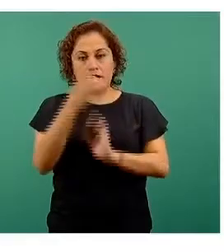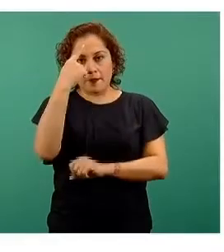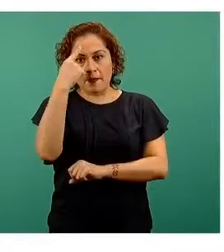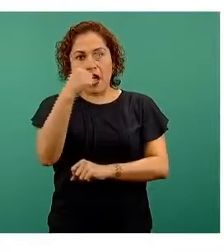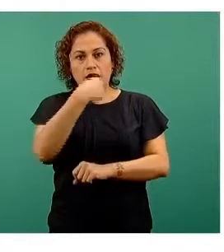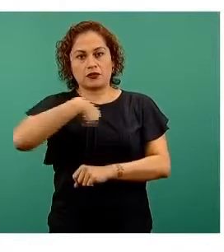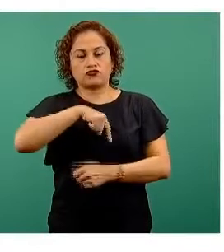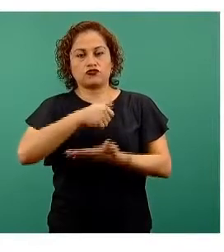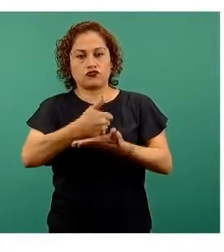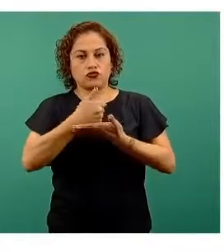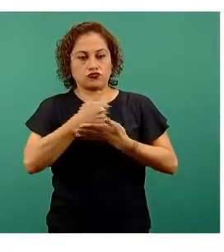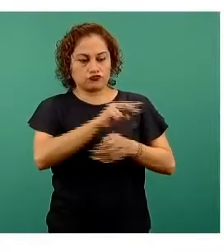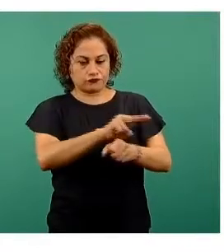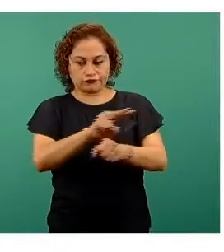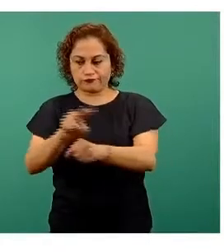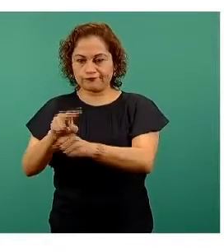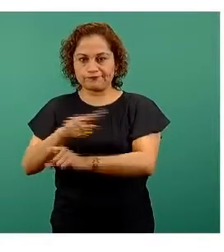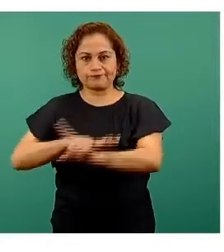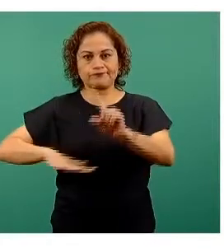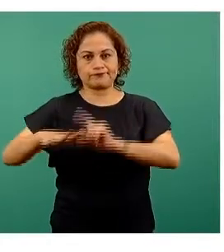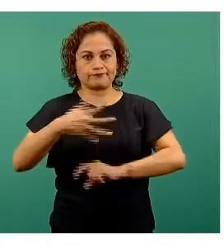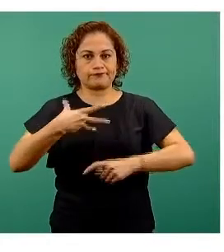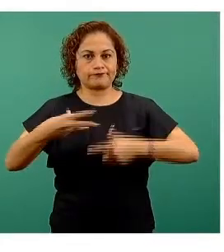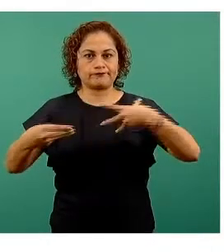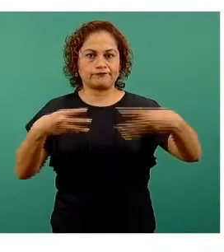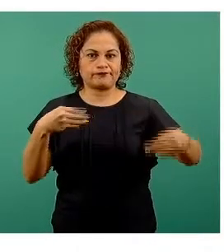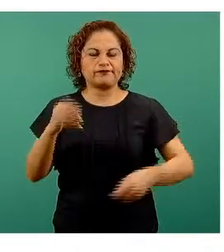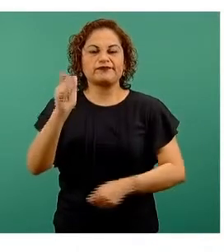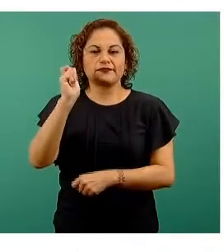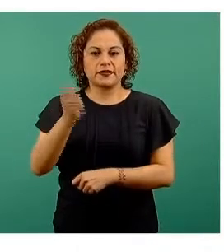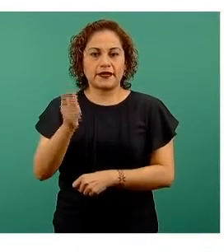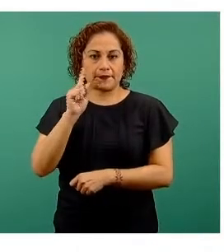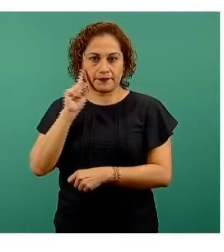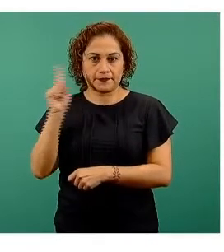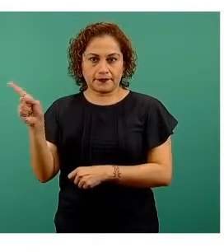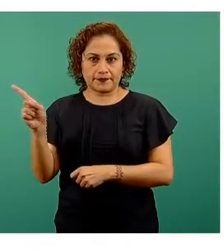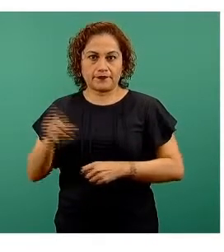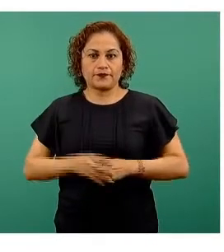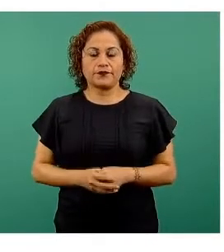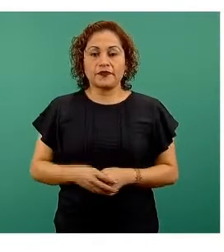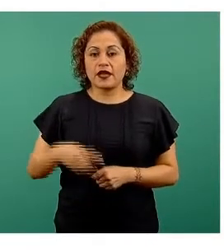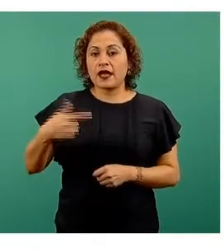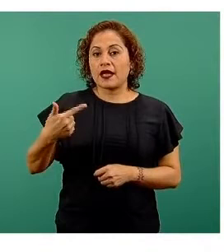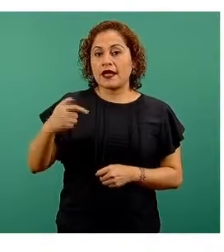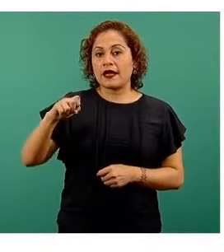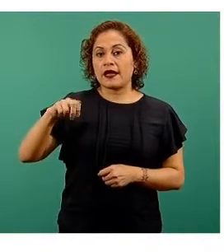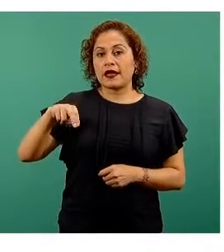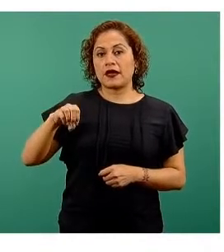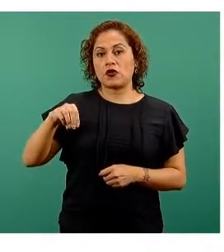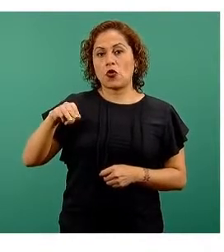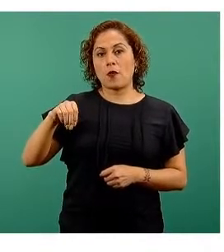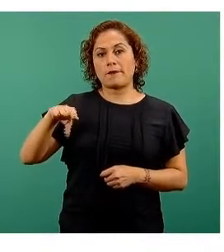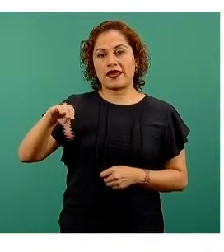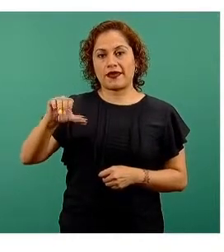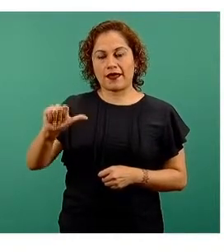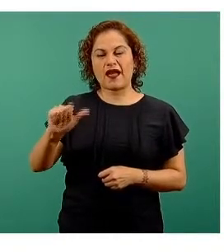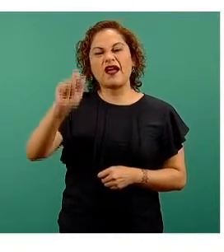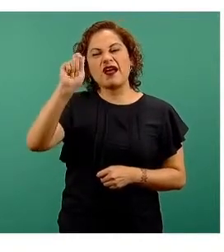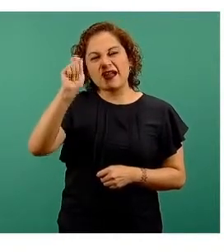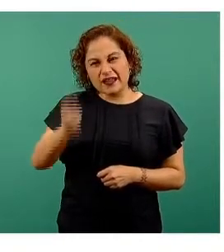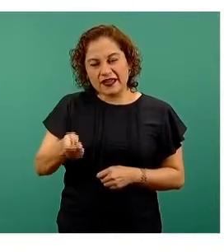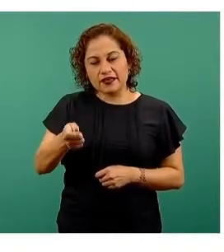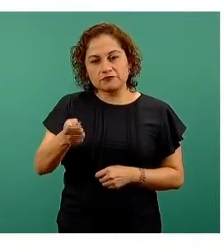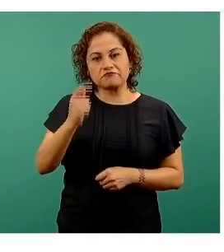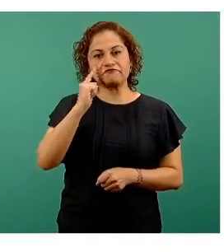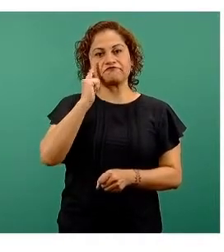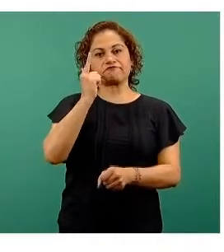vigilancia epidemiológica, que es específicamente la vigilancia genómica. La vigilancia genómica es precisamente la